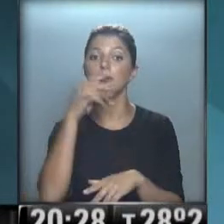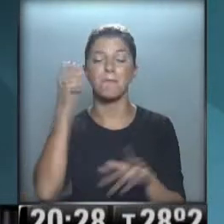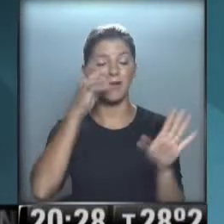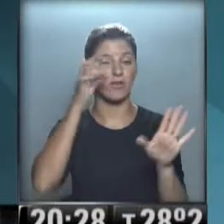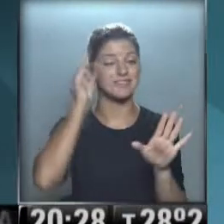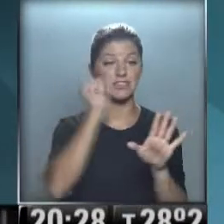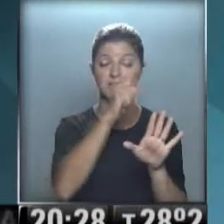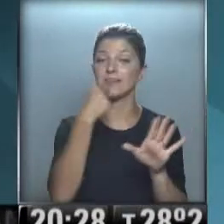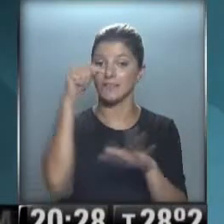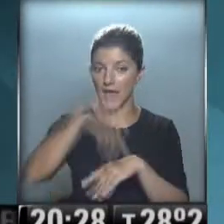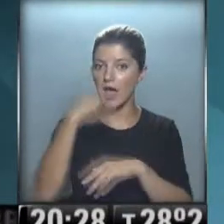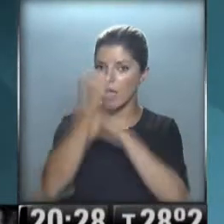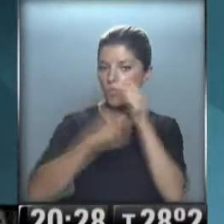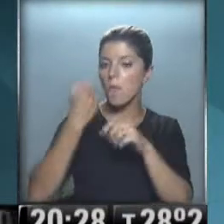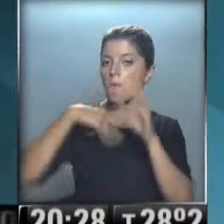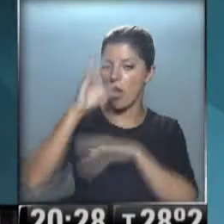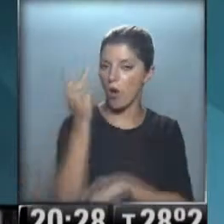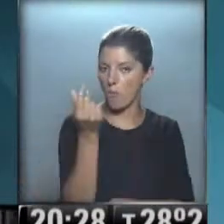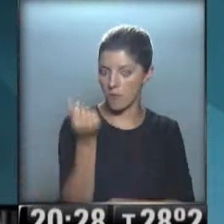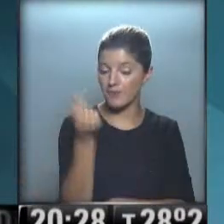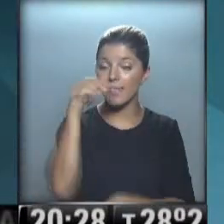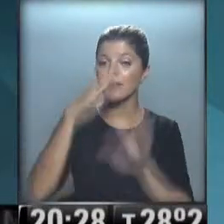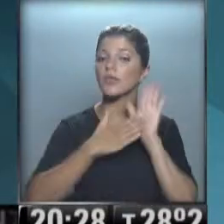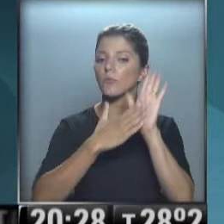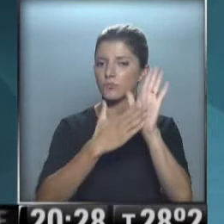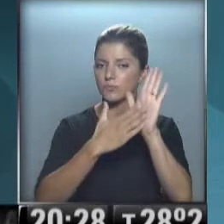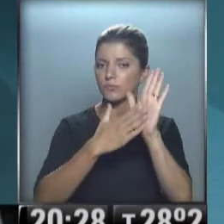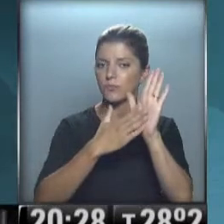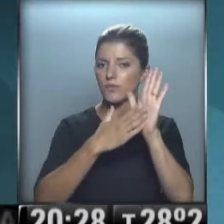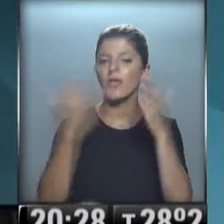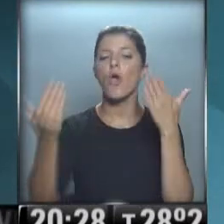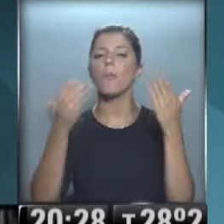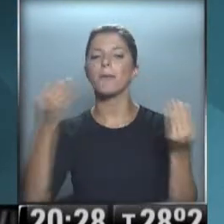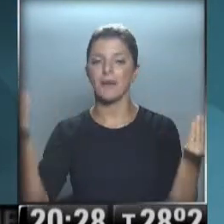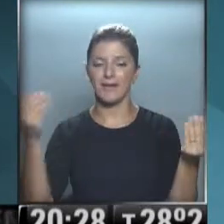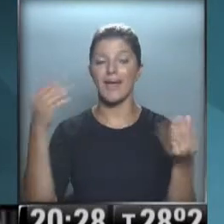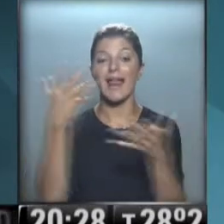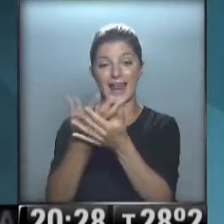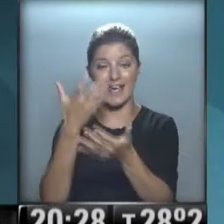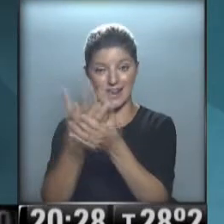poder adquisitivo de la región. El estudio se realizó comparando la canasta